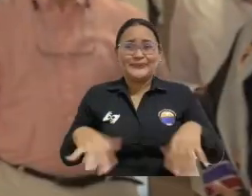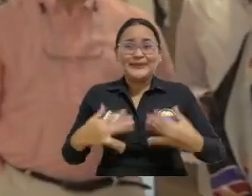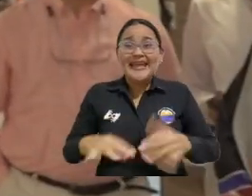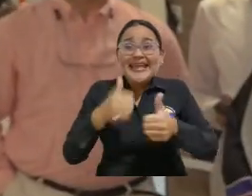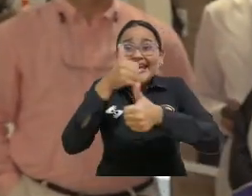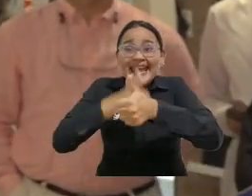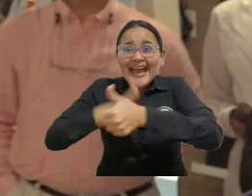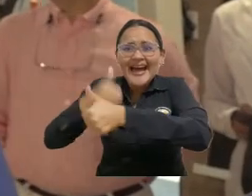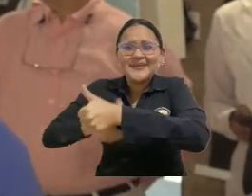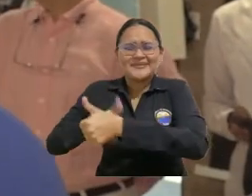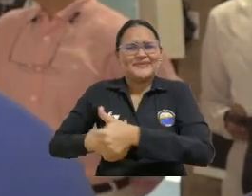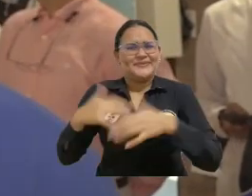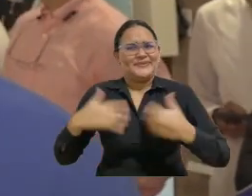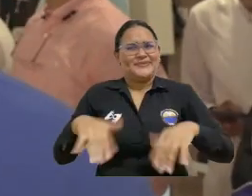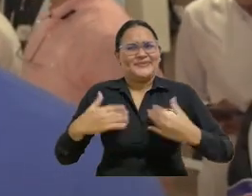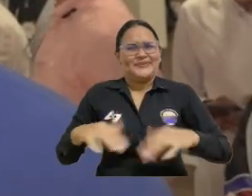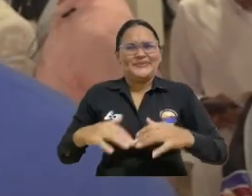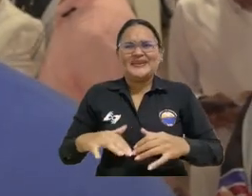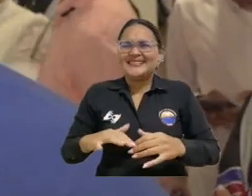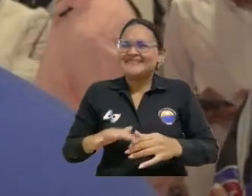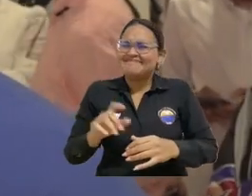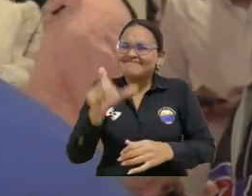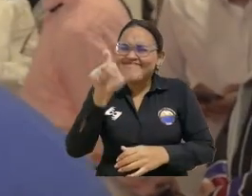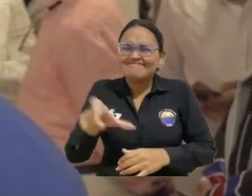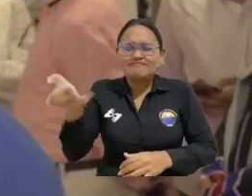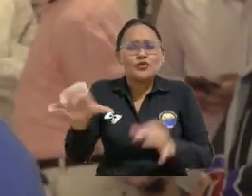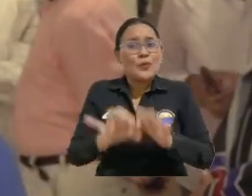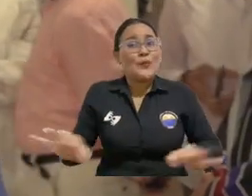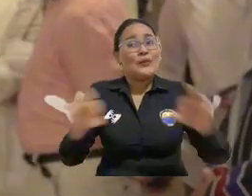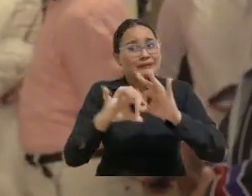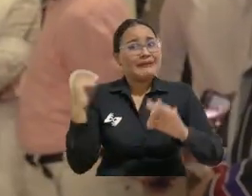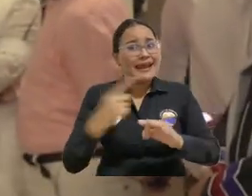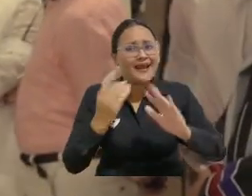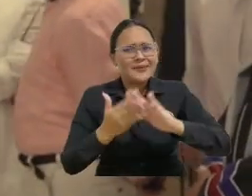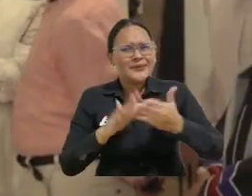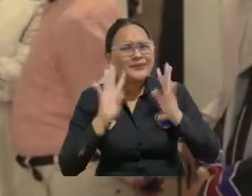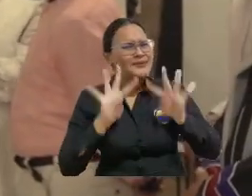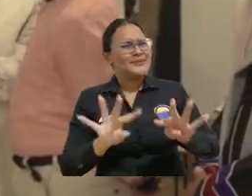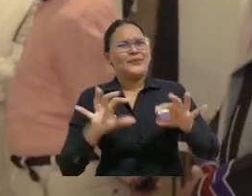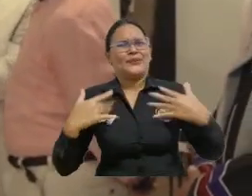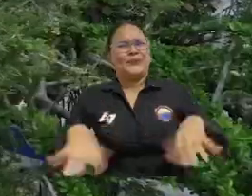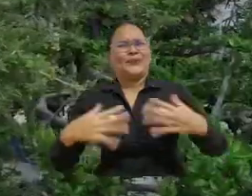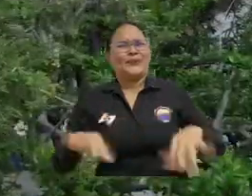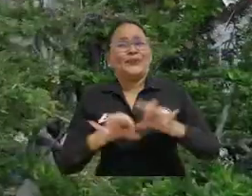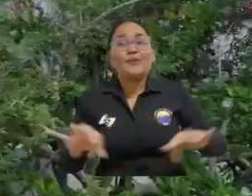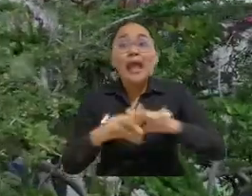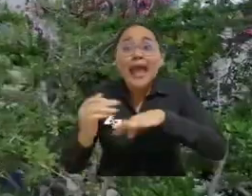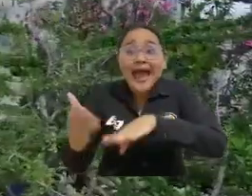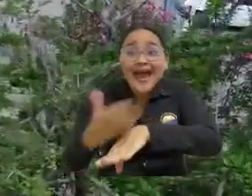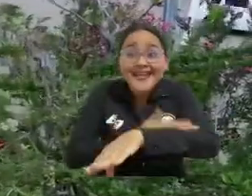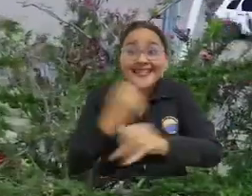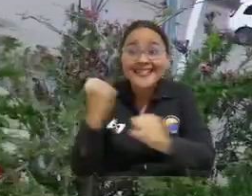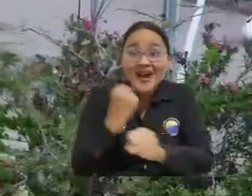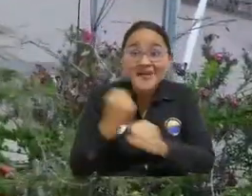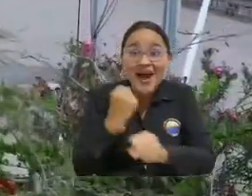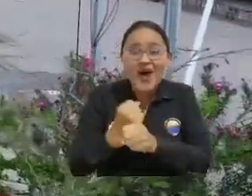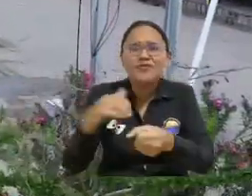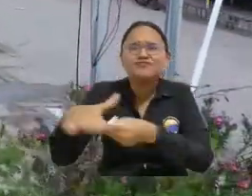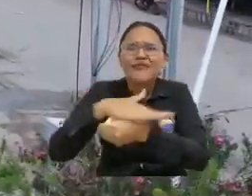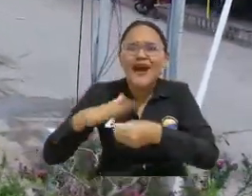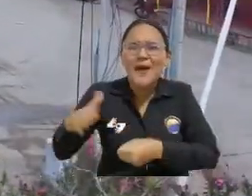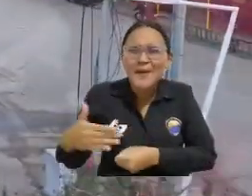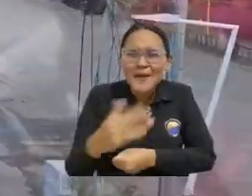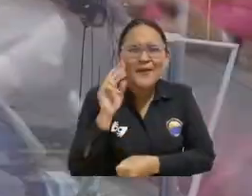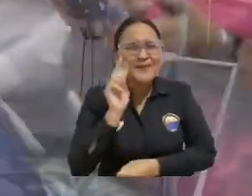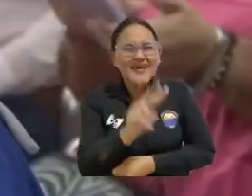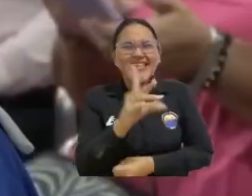muy emocionante porque cada uno de ellos es una personalidad muy importante para su comunidad. Nosotros que trabajamos en el barrio Pescadito, ver al